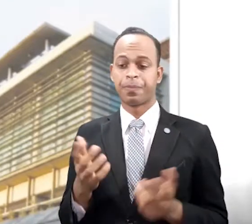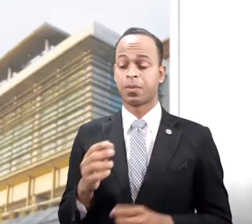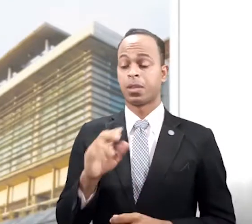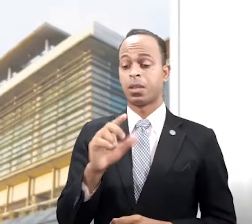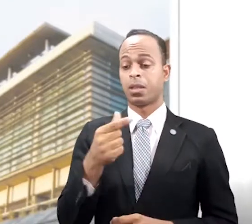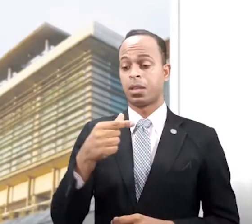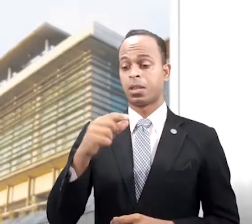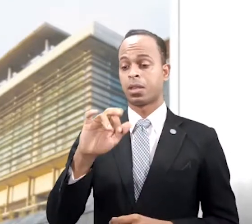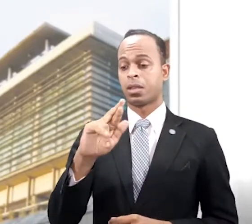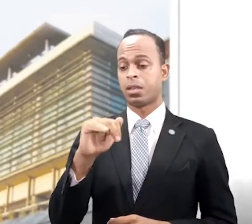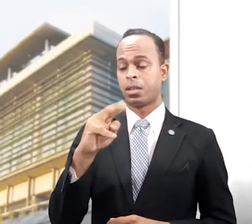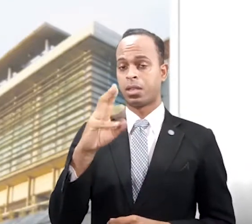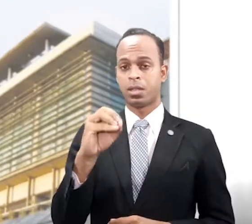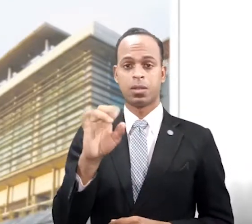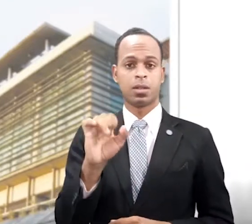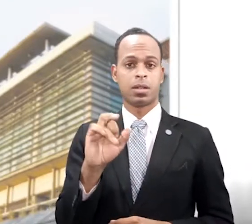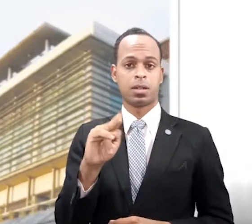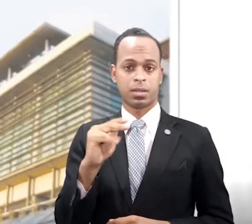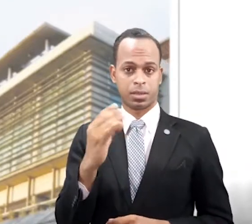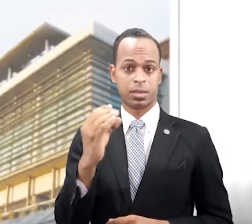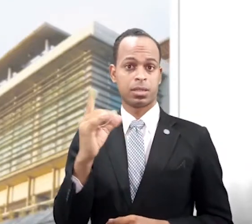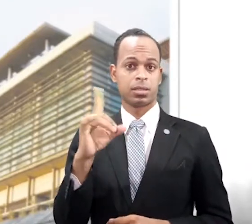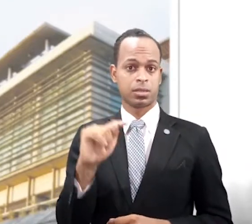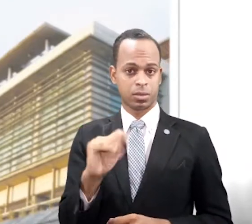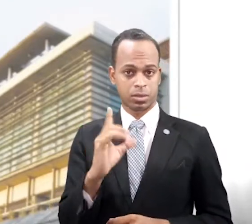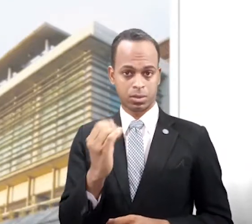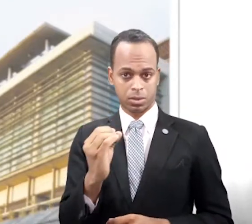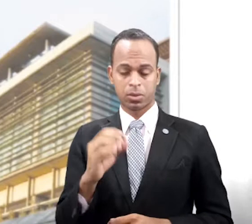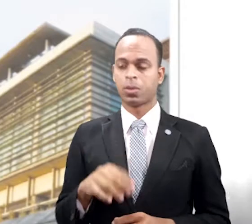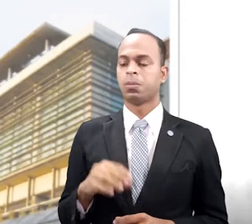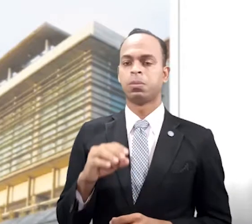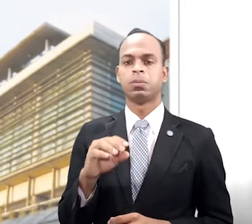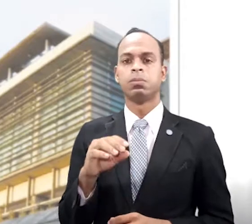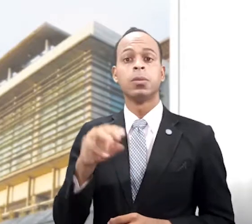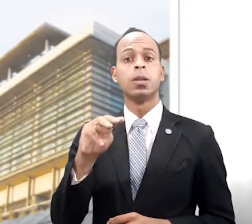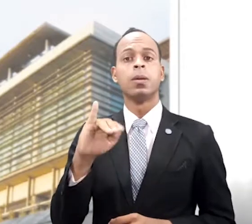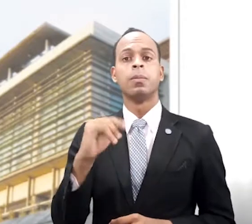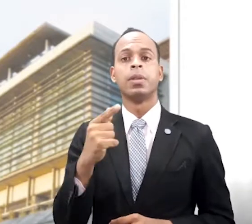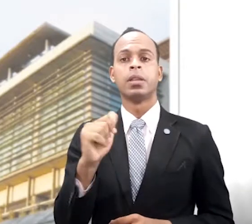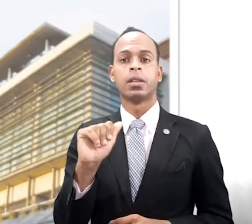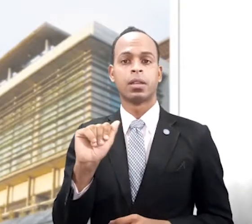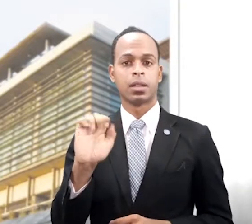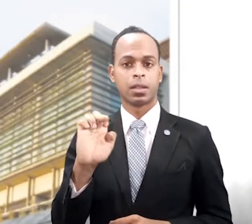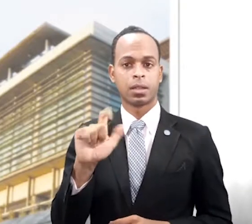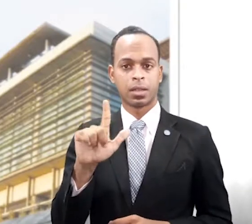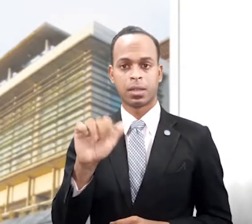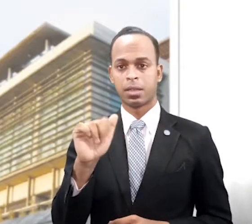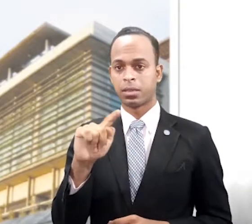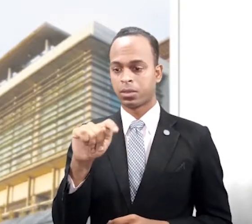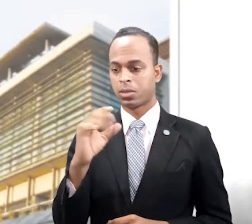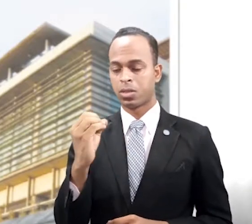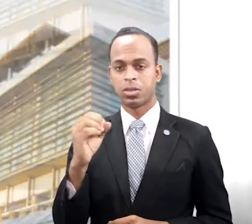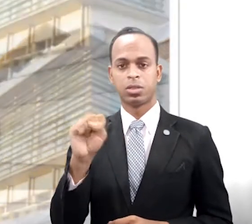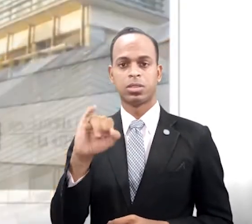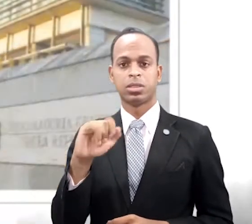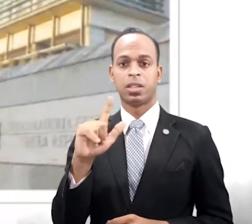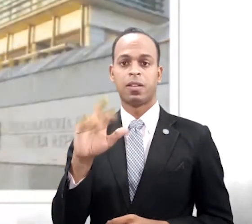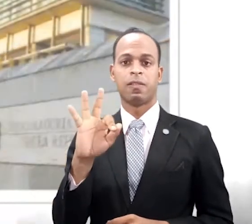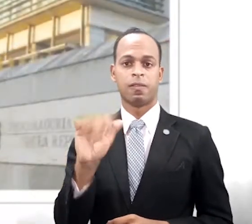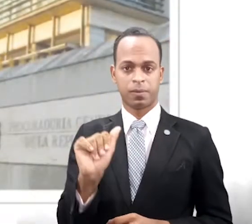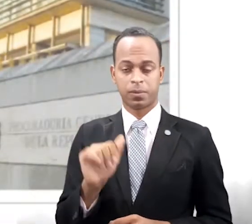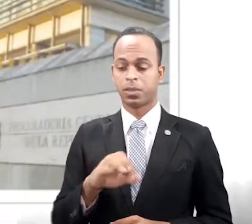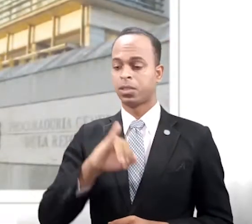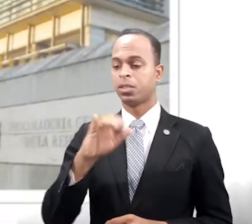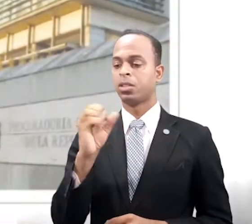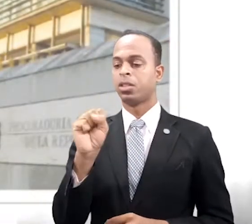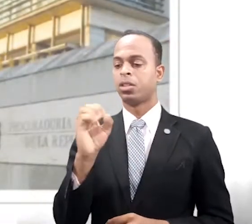Ernesto Bienvenido Guevara Díaz Maconi, Carlos Rosso Peña, Miguel Antonio Suárez Silfa, Francisco Antonio Hiraldo